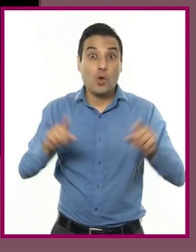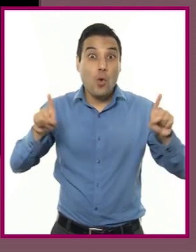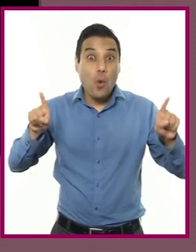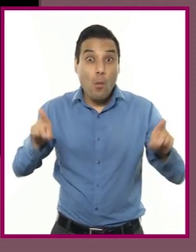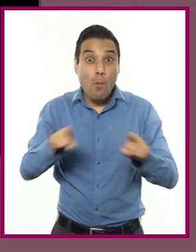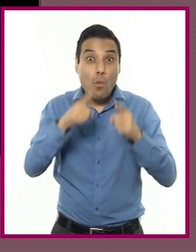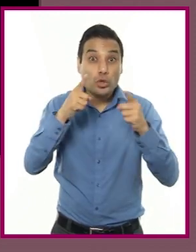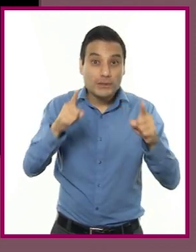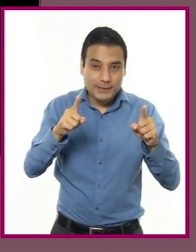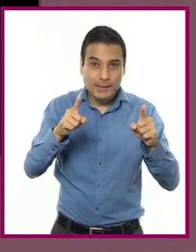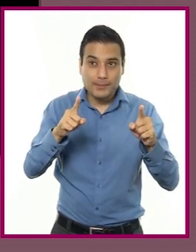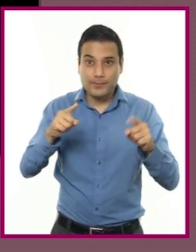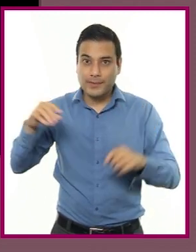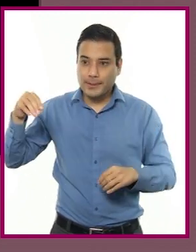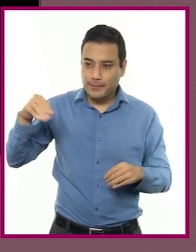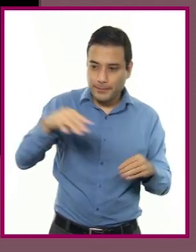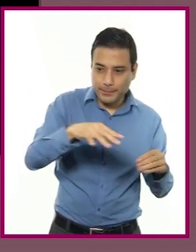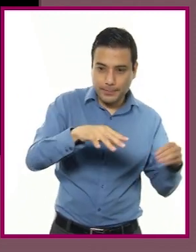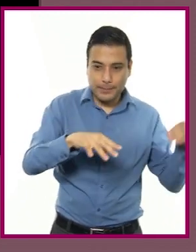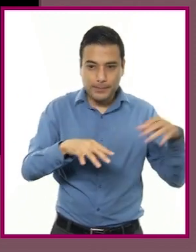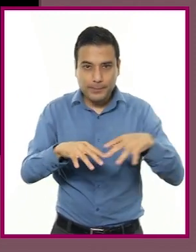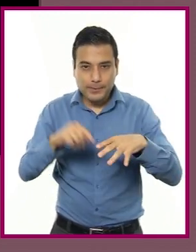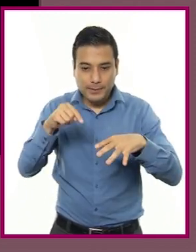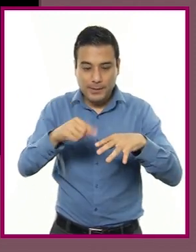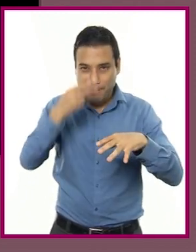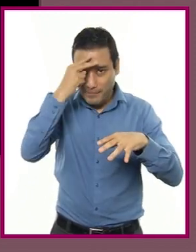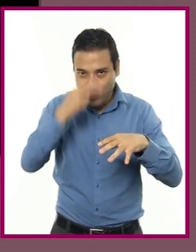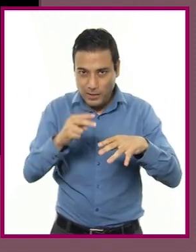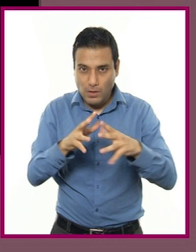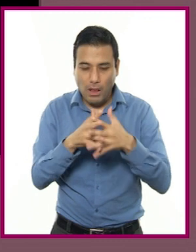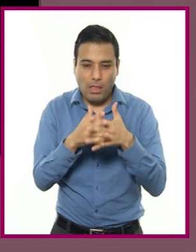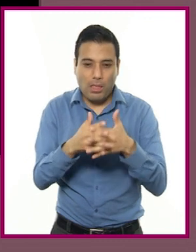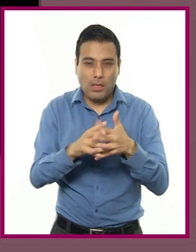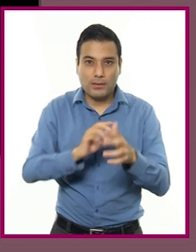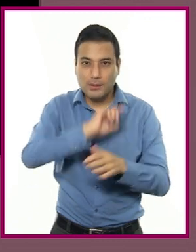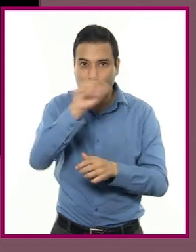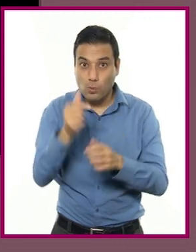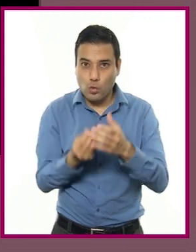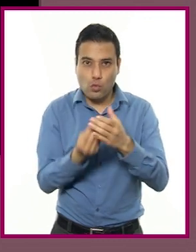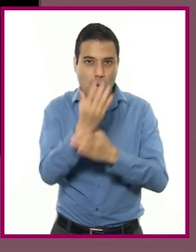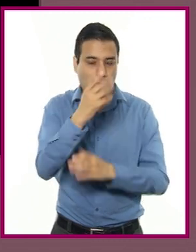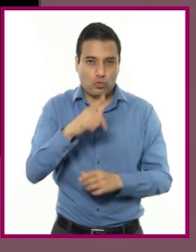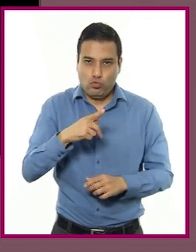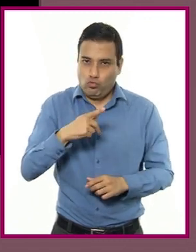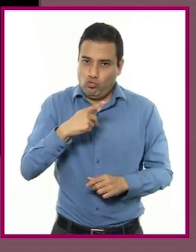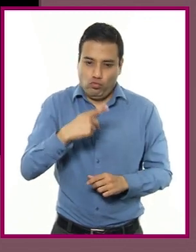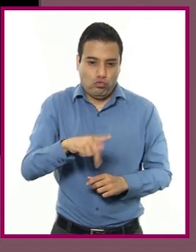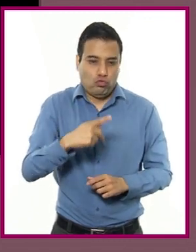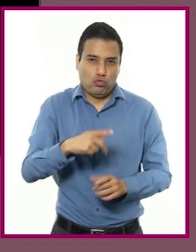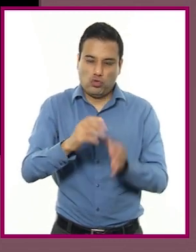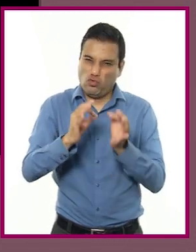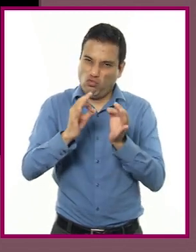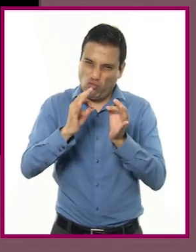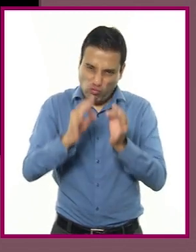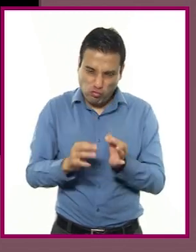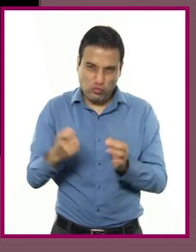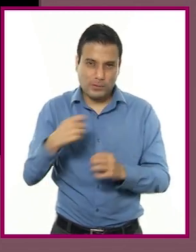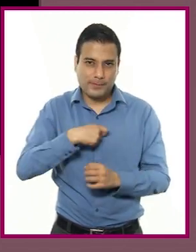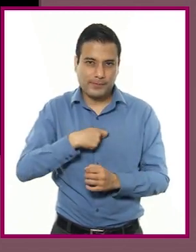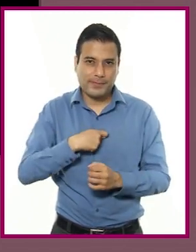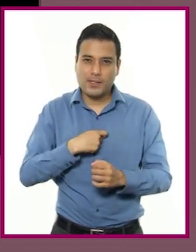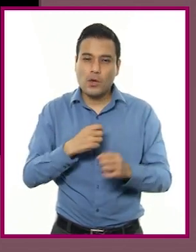con las sonoridades con las cuales podrían construir su identidad, porque cada